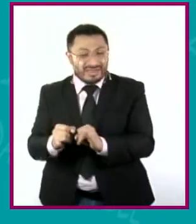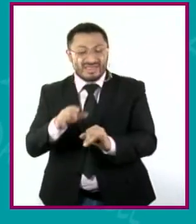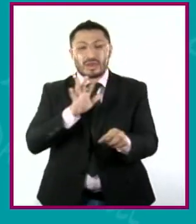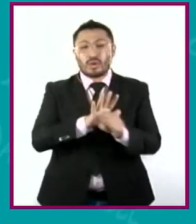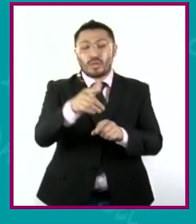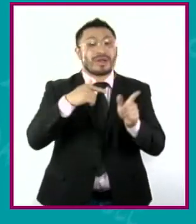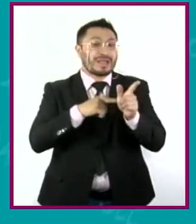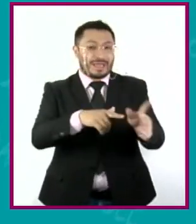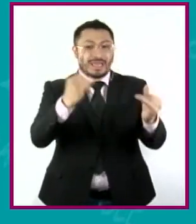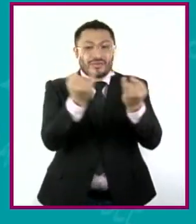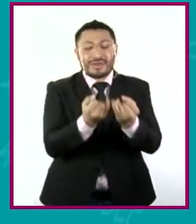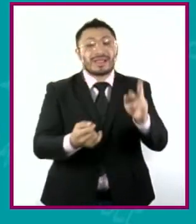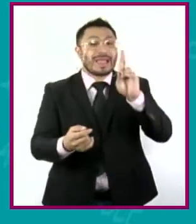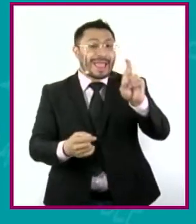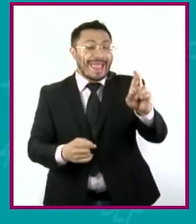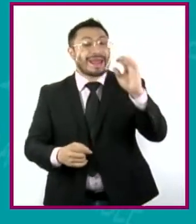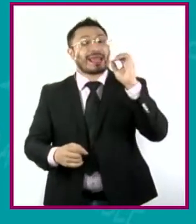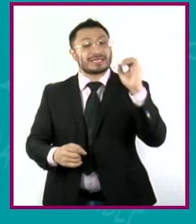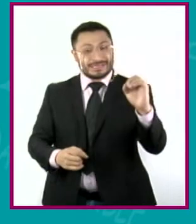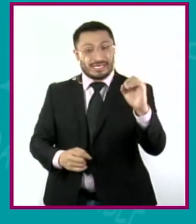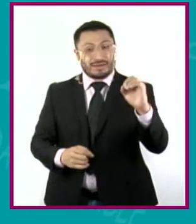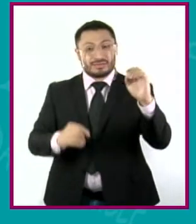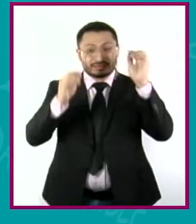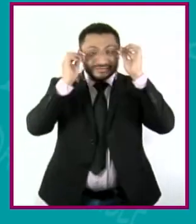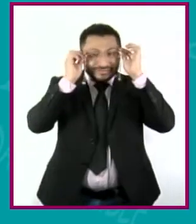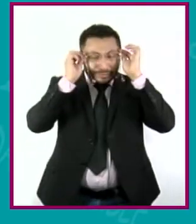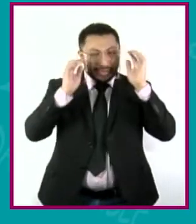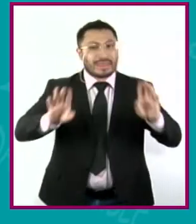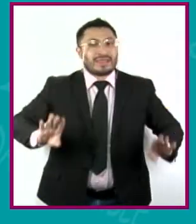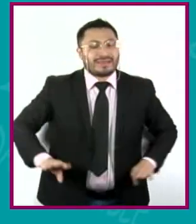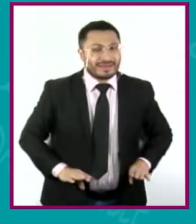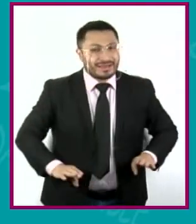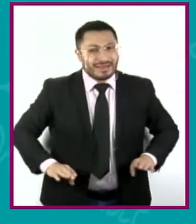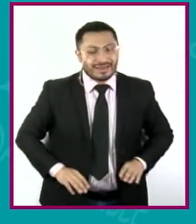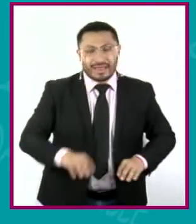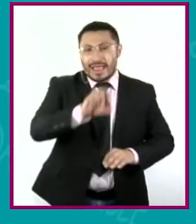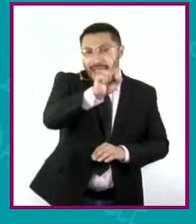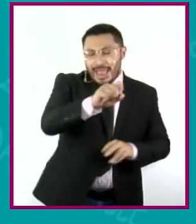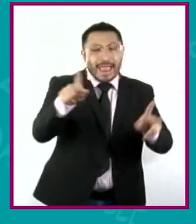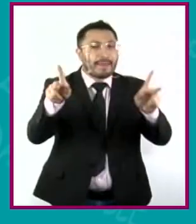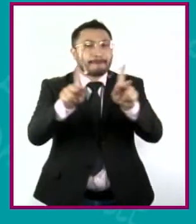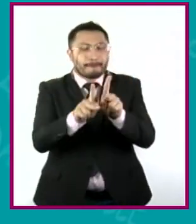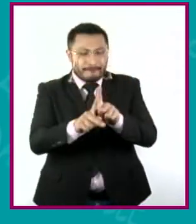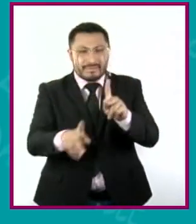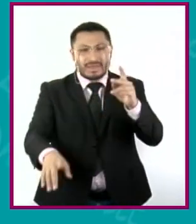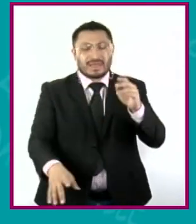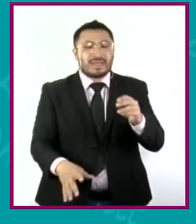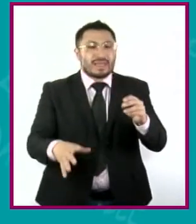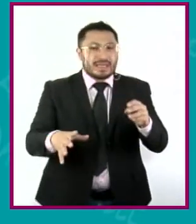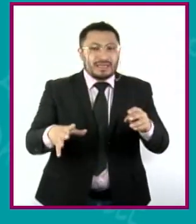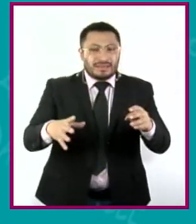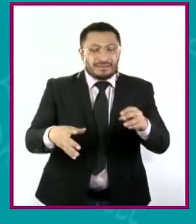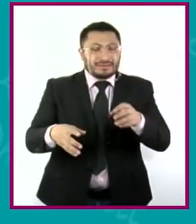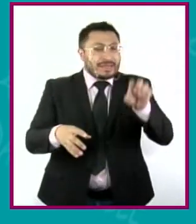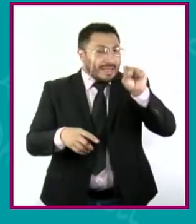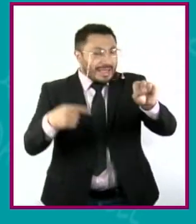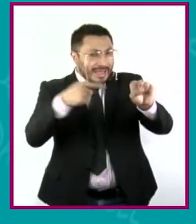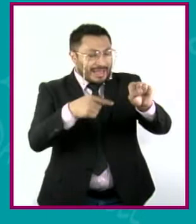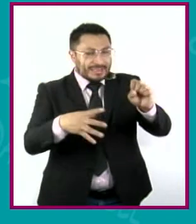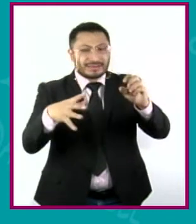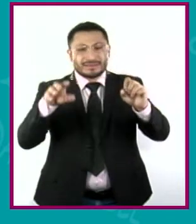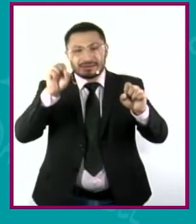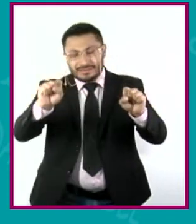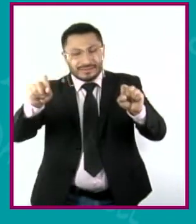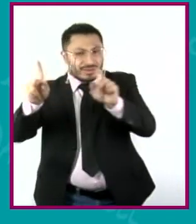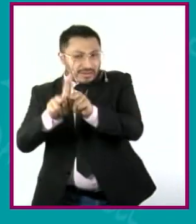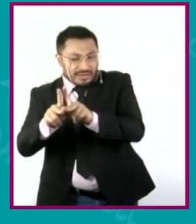igual, la R0. A esta simetría S', que deshace lo que hizo la simetría S, se le